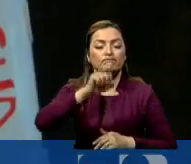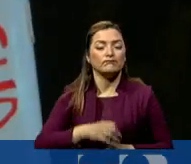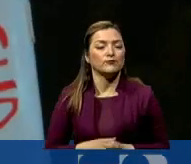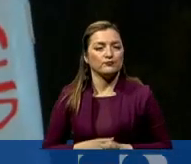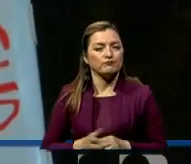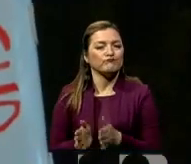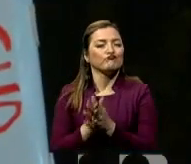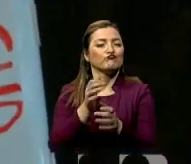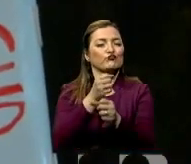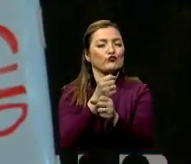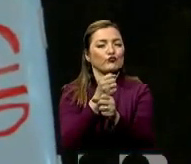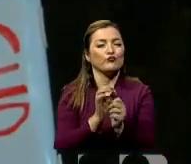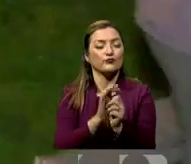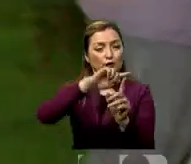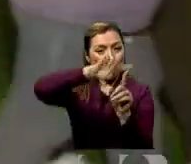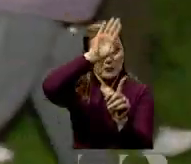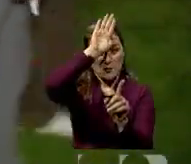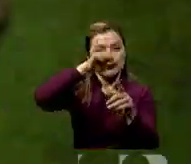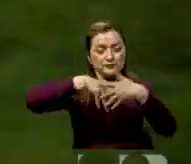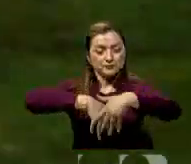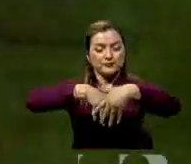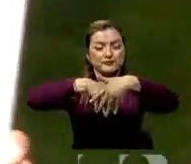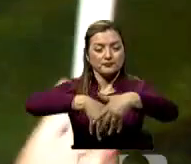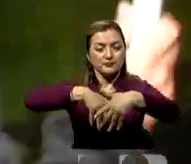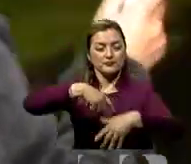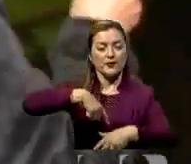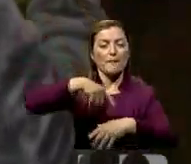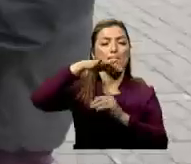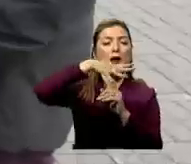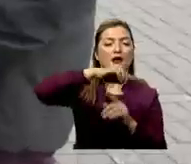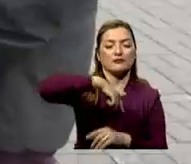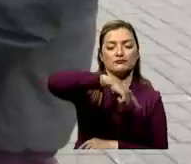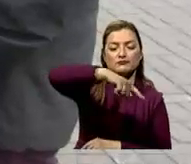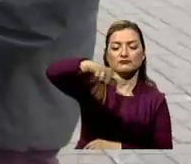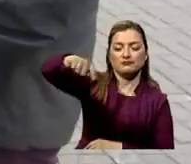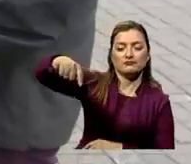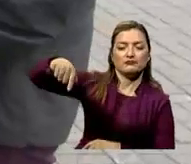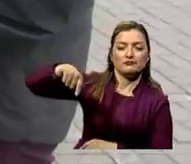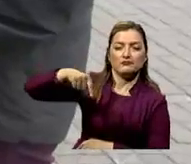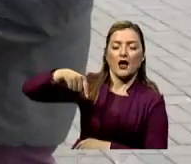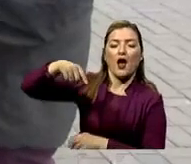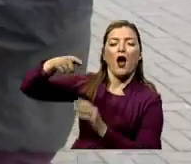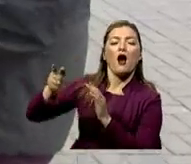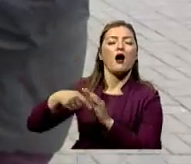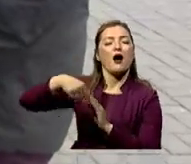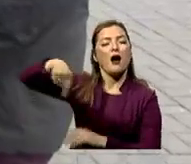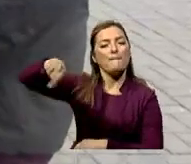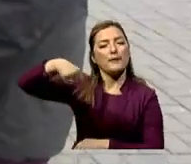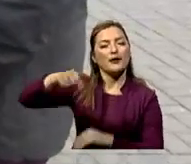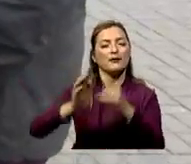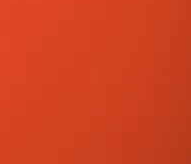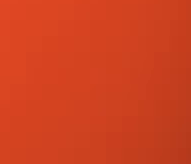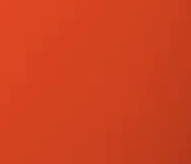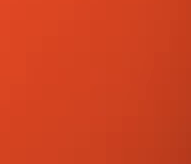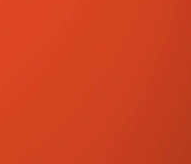tras la concentración en la cruz del papá la marcha dará la vuelta al parque hasta llegar a la campana de la paz alberto luna 24